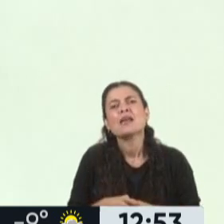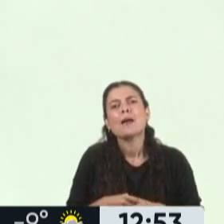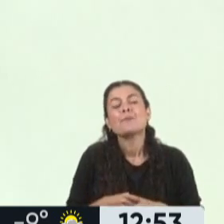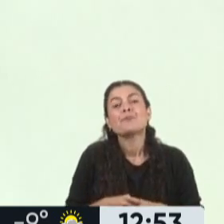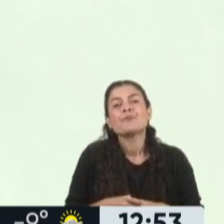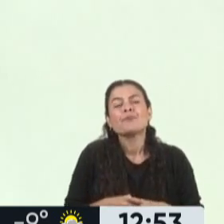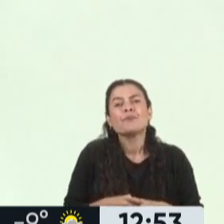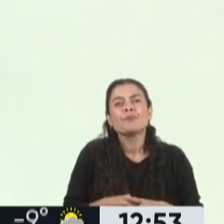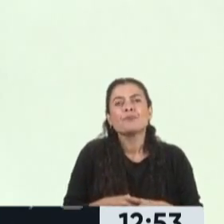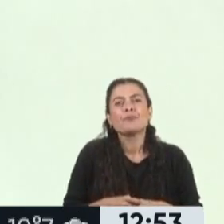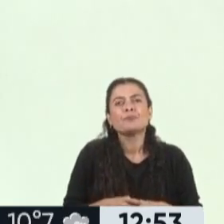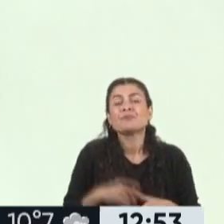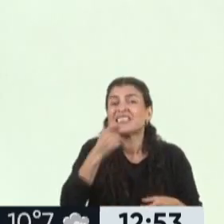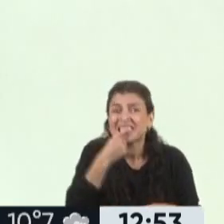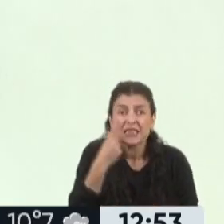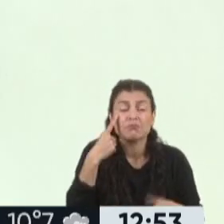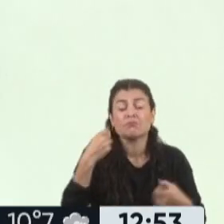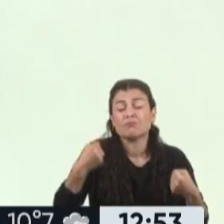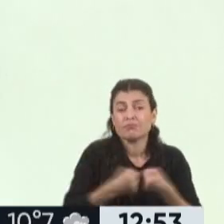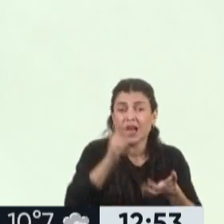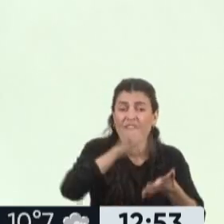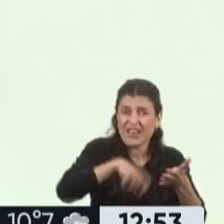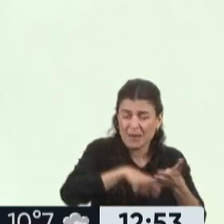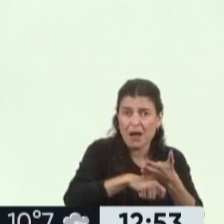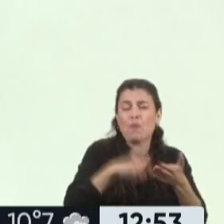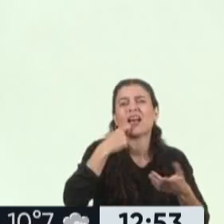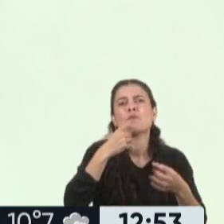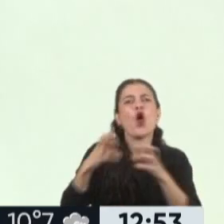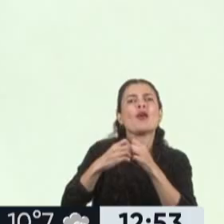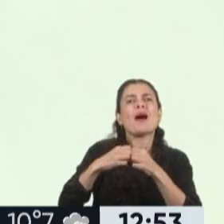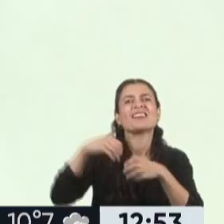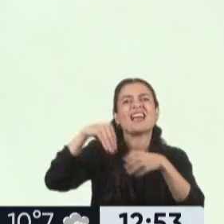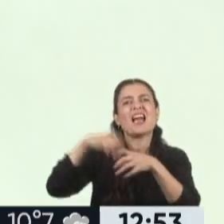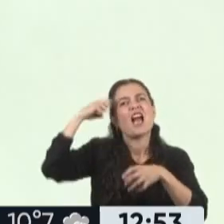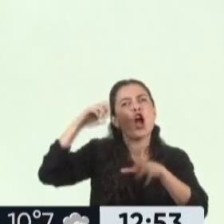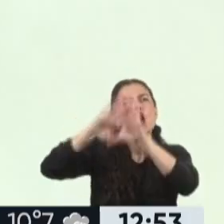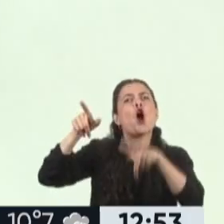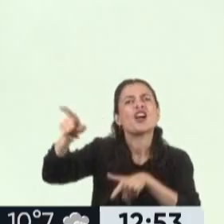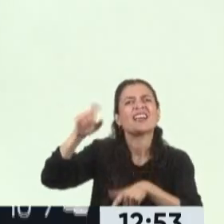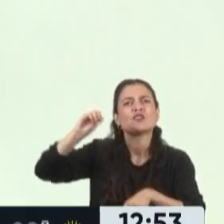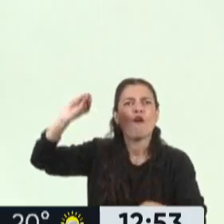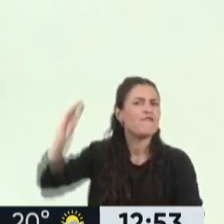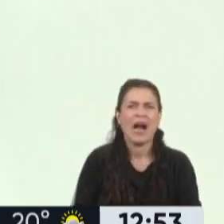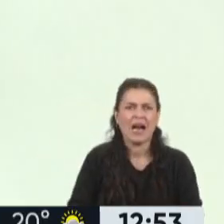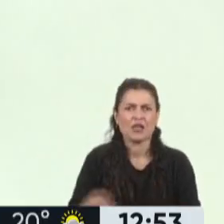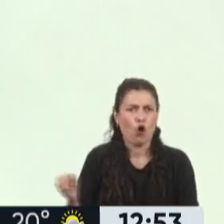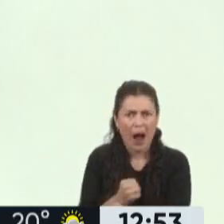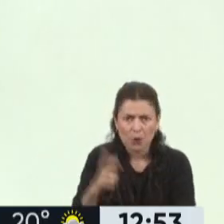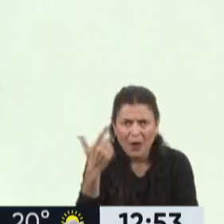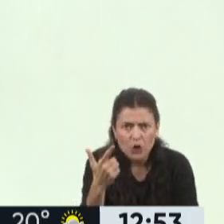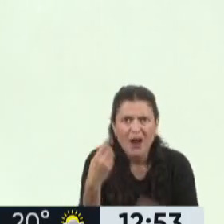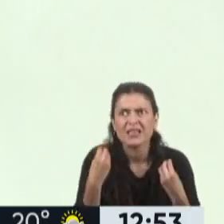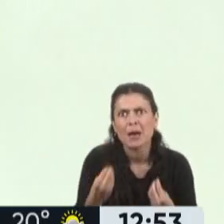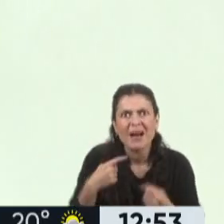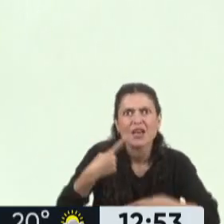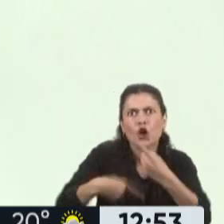del acuerdo en caso de que se caiga en el Congreso. Y si me permitís, en el tema, sí, respecto al tema político del